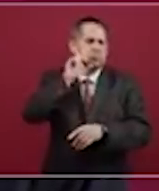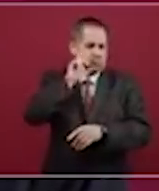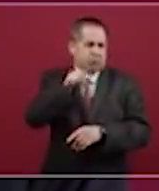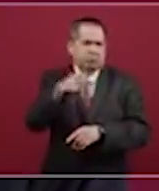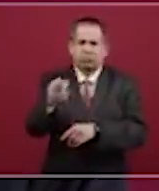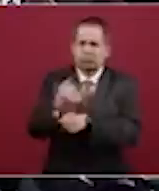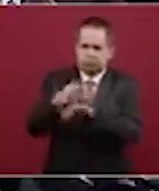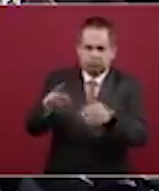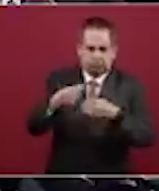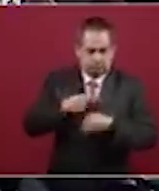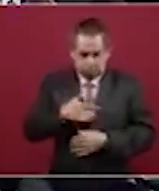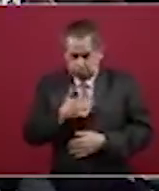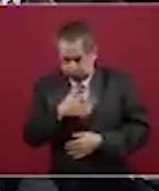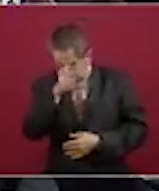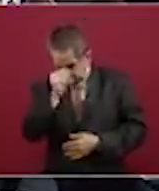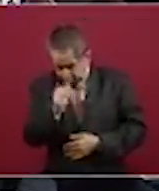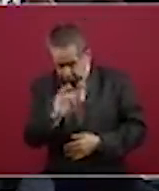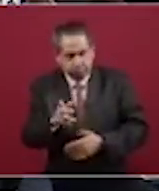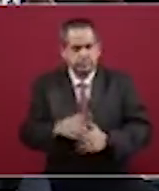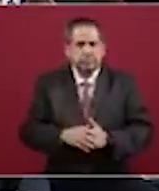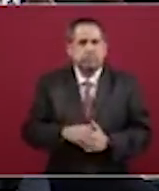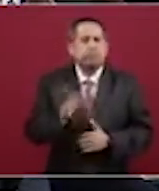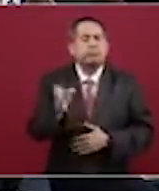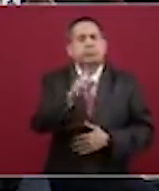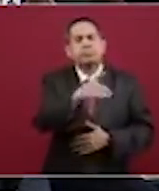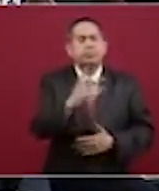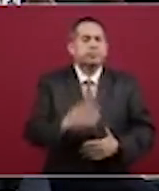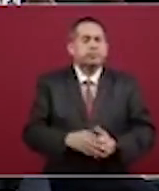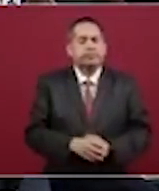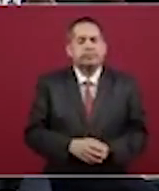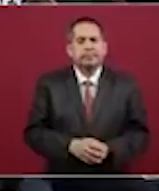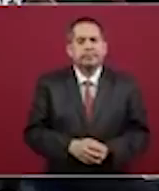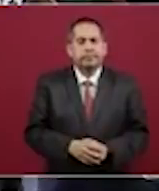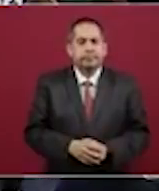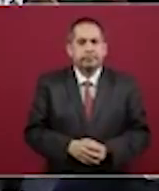eso, si te parece. A ver.